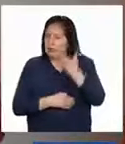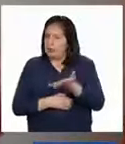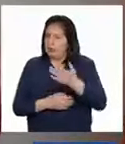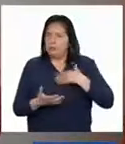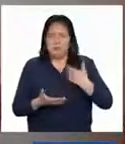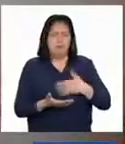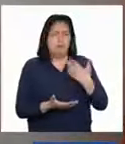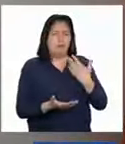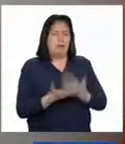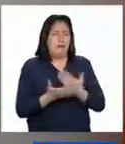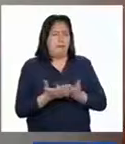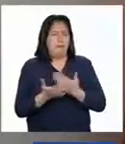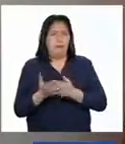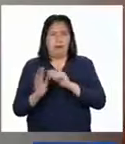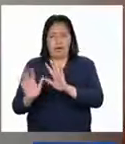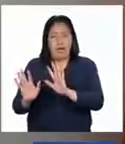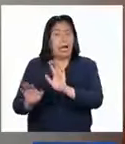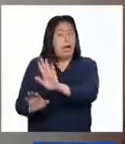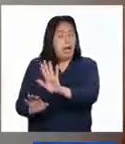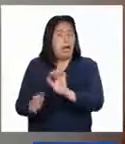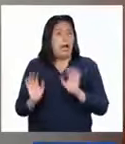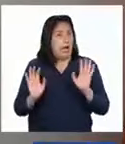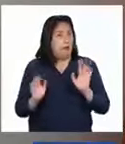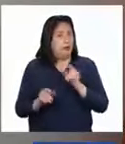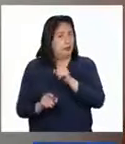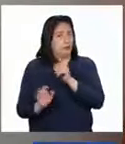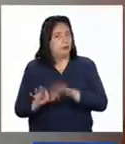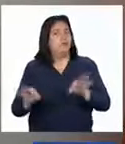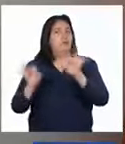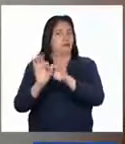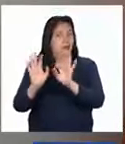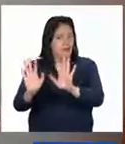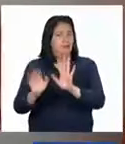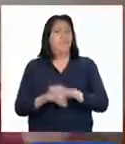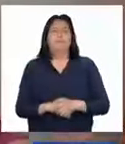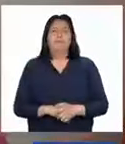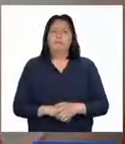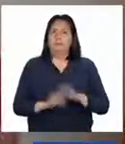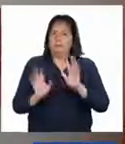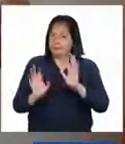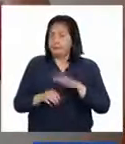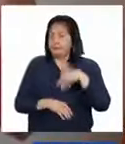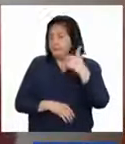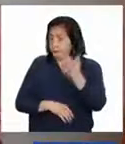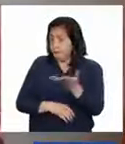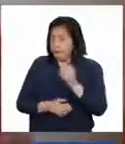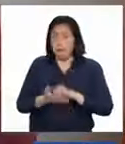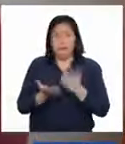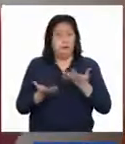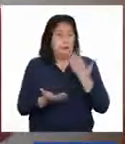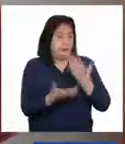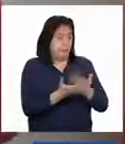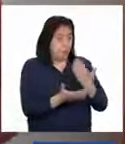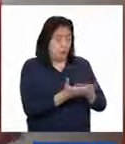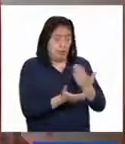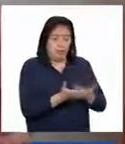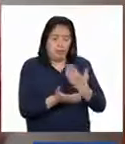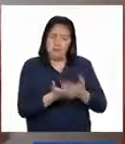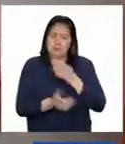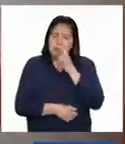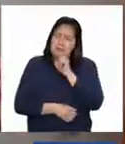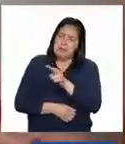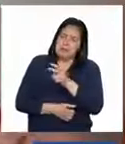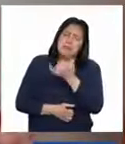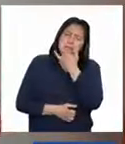mi experimento. Ojo, esto es muy importante. Después experimento para